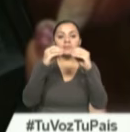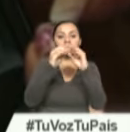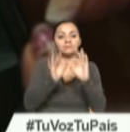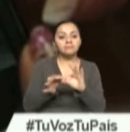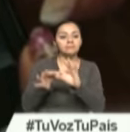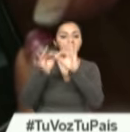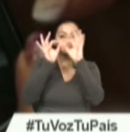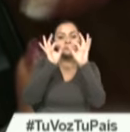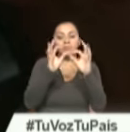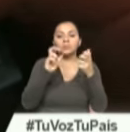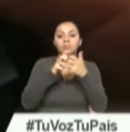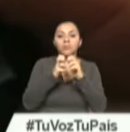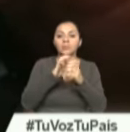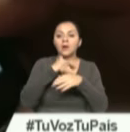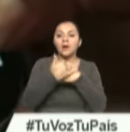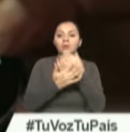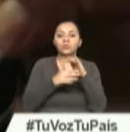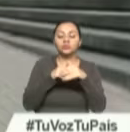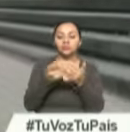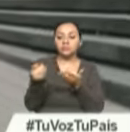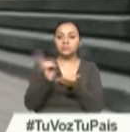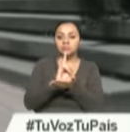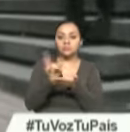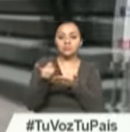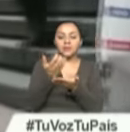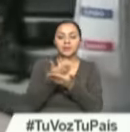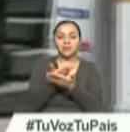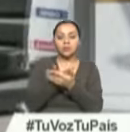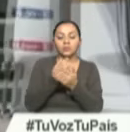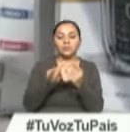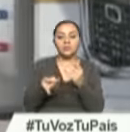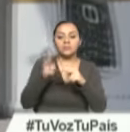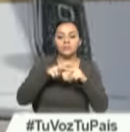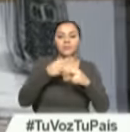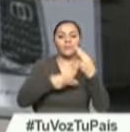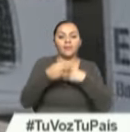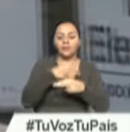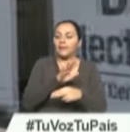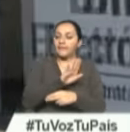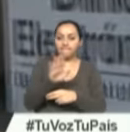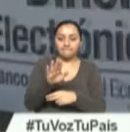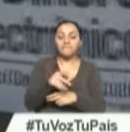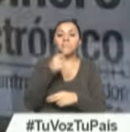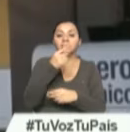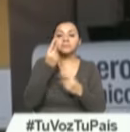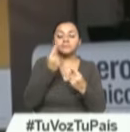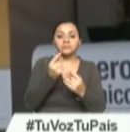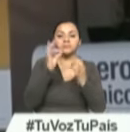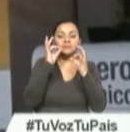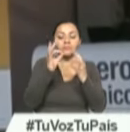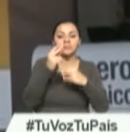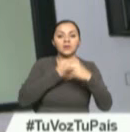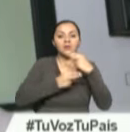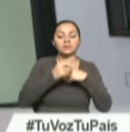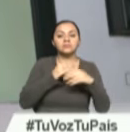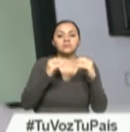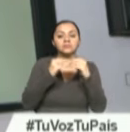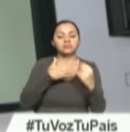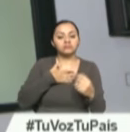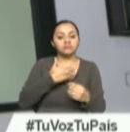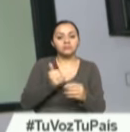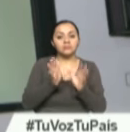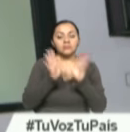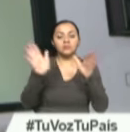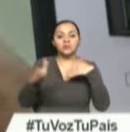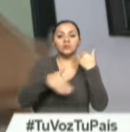y eliminar el abuso de operadores económicos con poder de mercado, garantizar la eficiencia en los mercados y el bienestar general